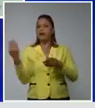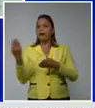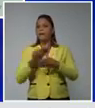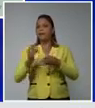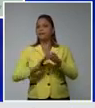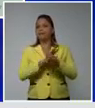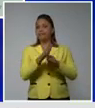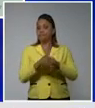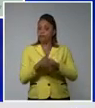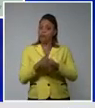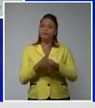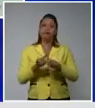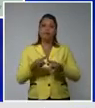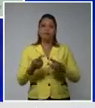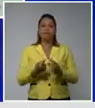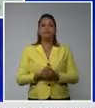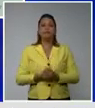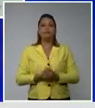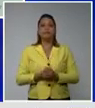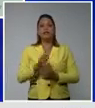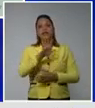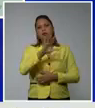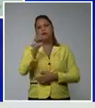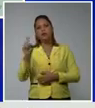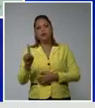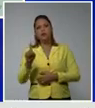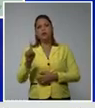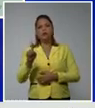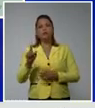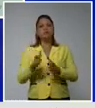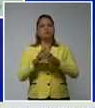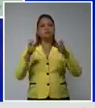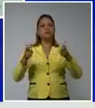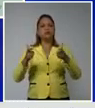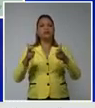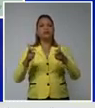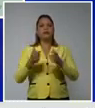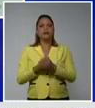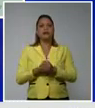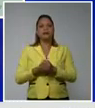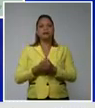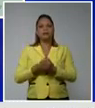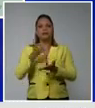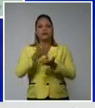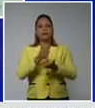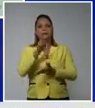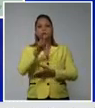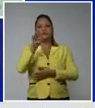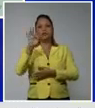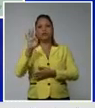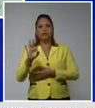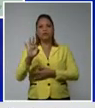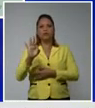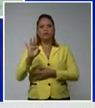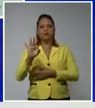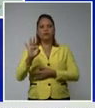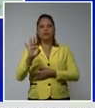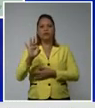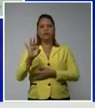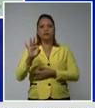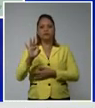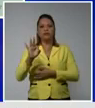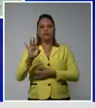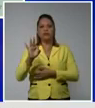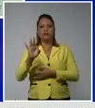crecer. Estos 51 casos, el mayor número en el municipio cabecera, 28 en el municipio de